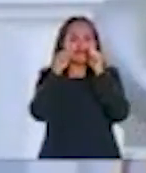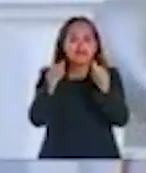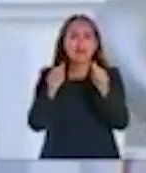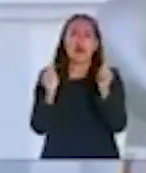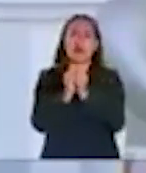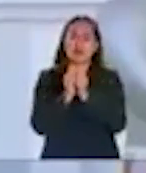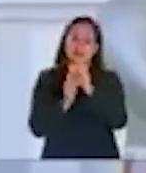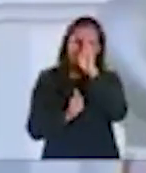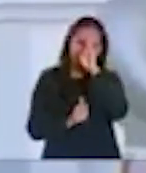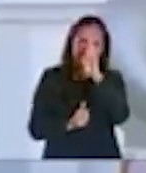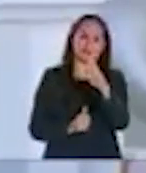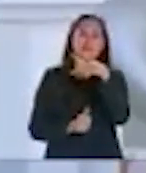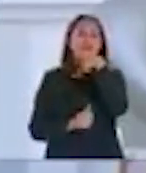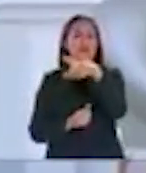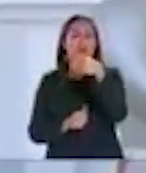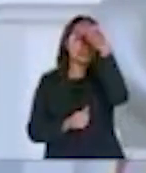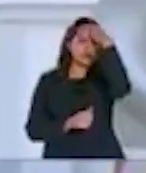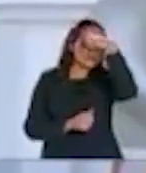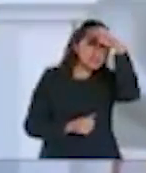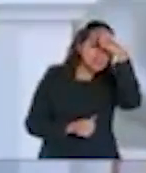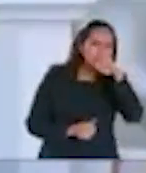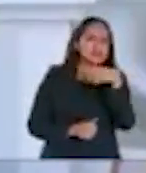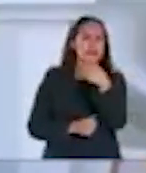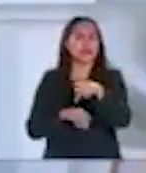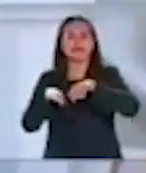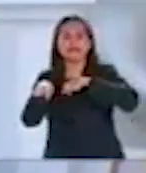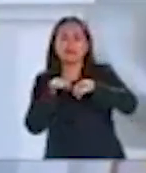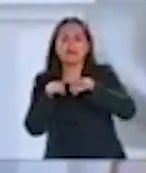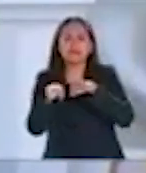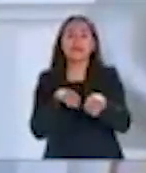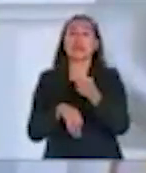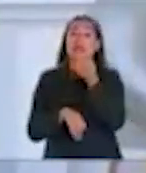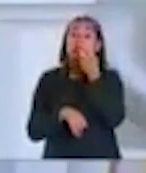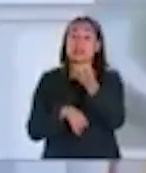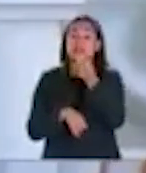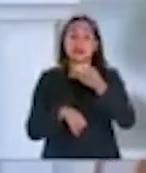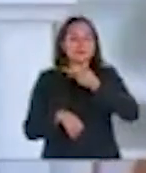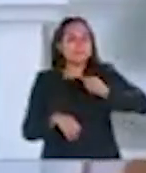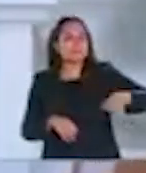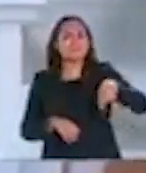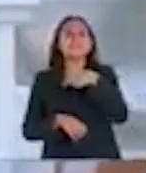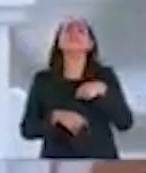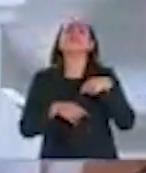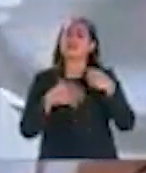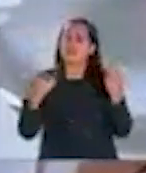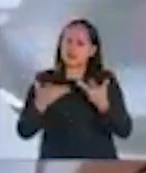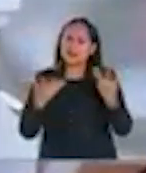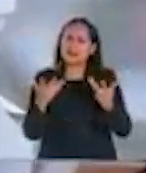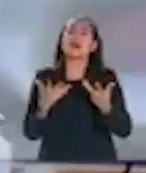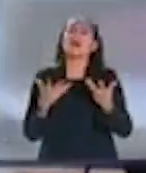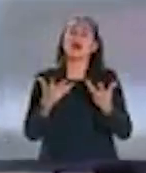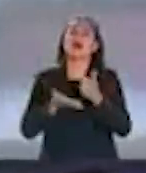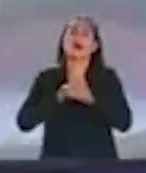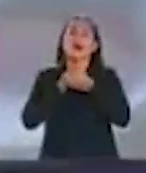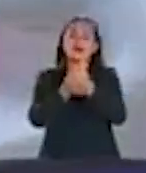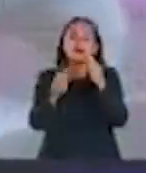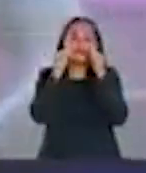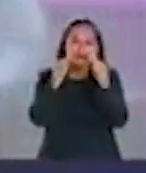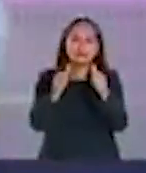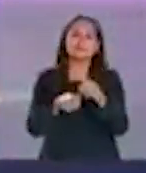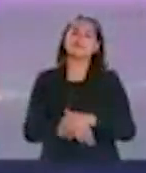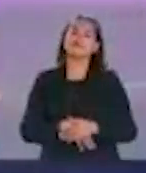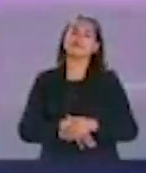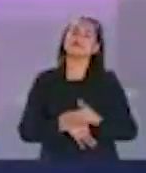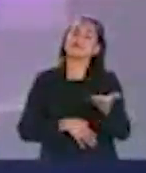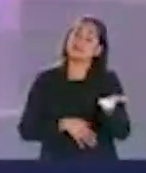su experiencia y el trabajo que tenemos que hacer aquí para que no les fallamos la segunda vez déjame decirte bronco porque no te quiere firmar